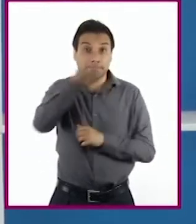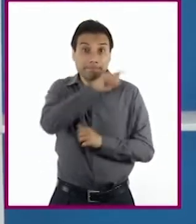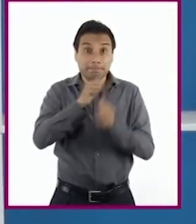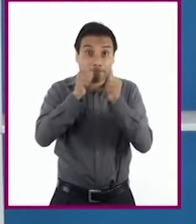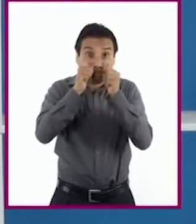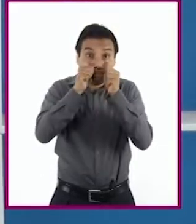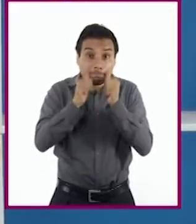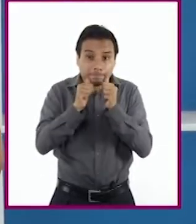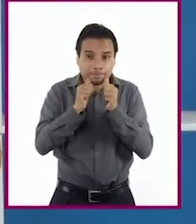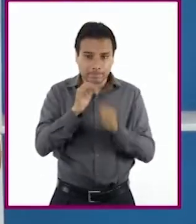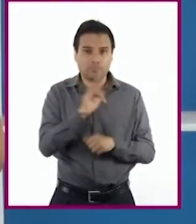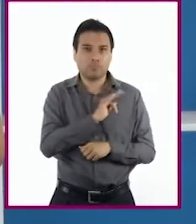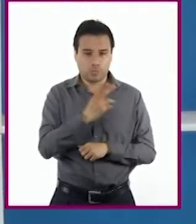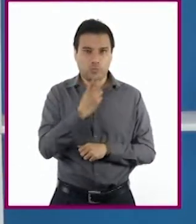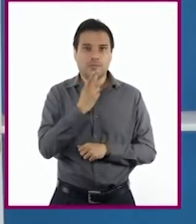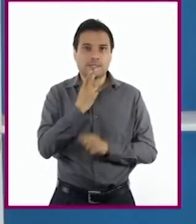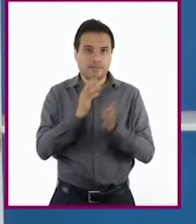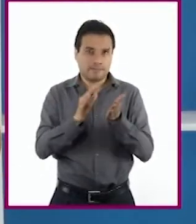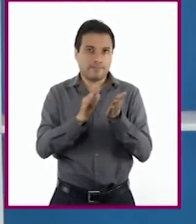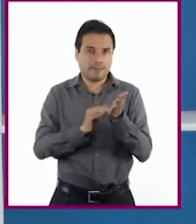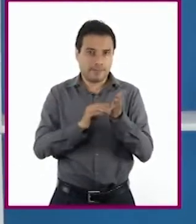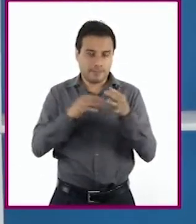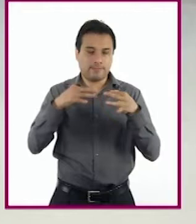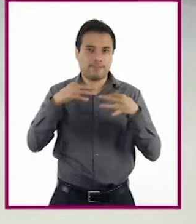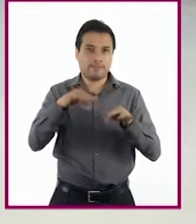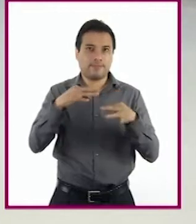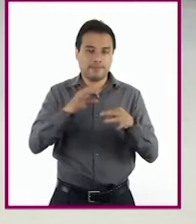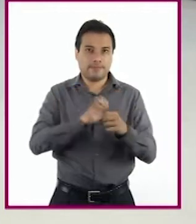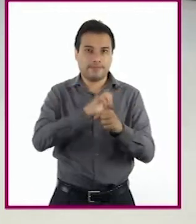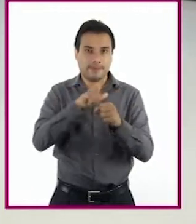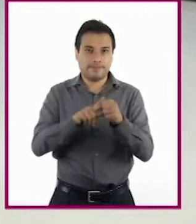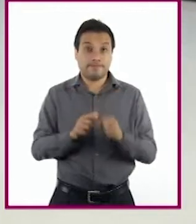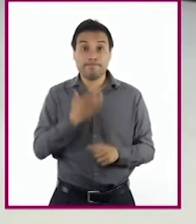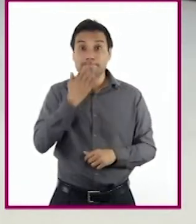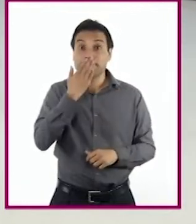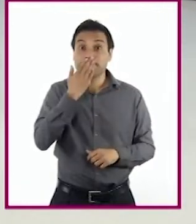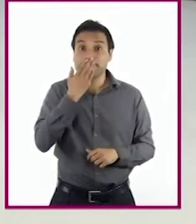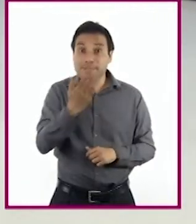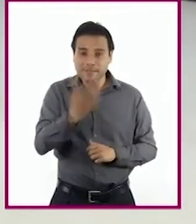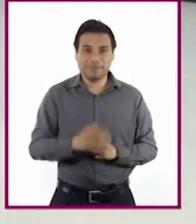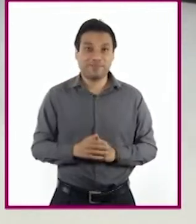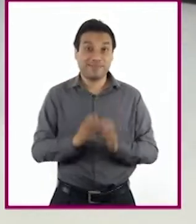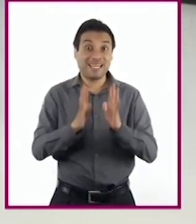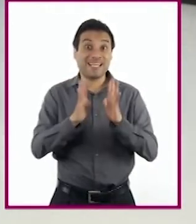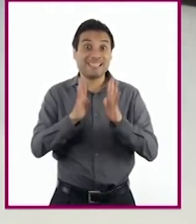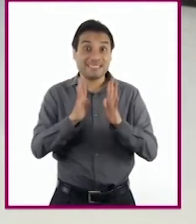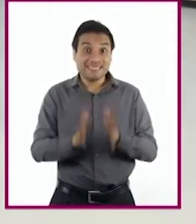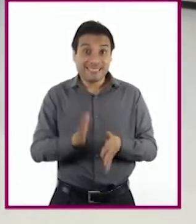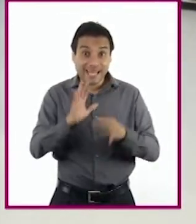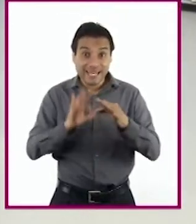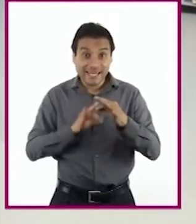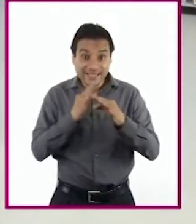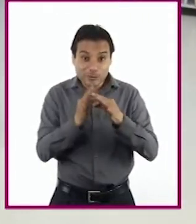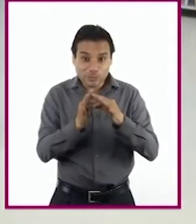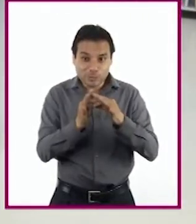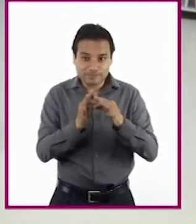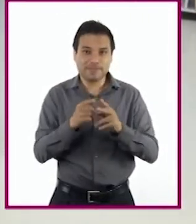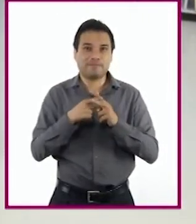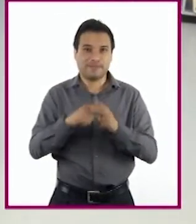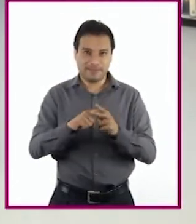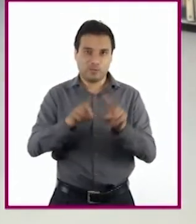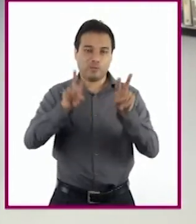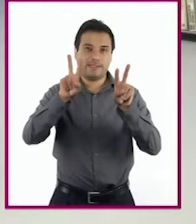preparen sus hojas Leyer, punzón y regleta. Muy bien, ya que estamos listas y listos, podemos retomar el